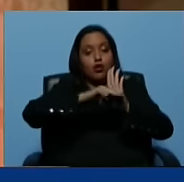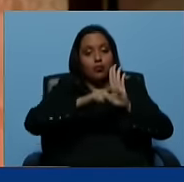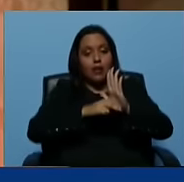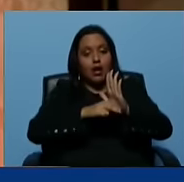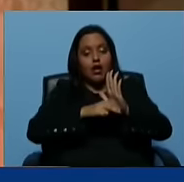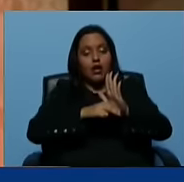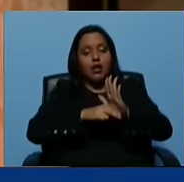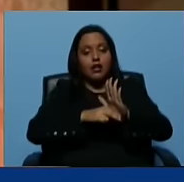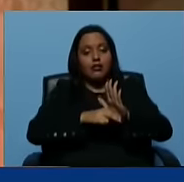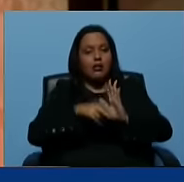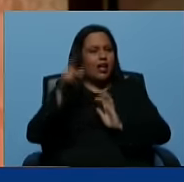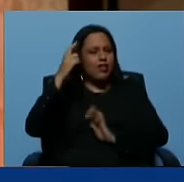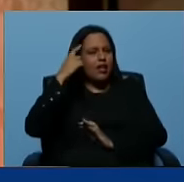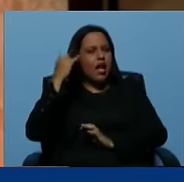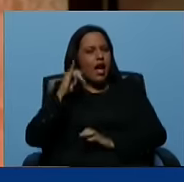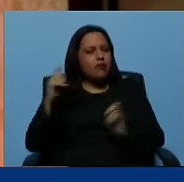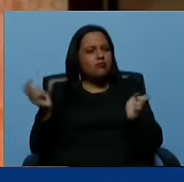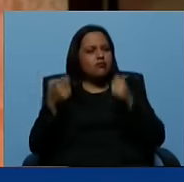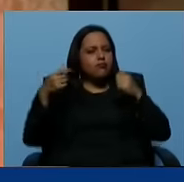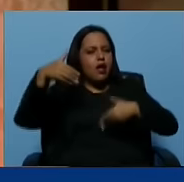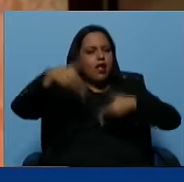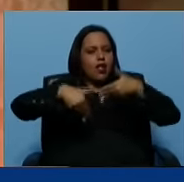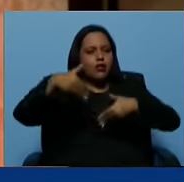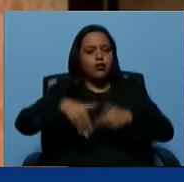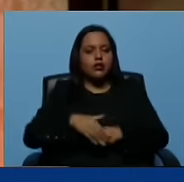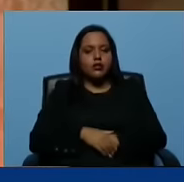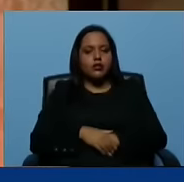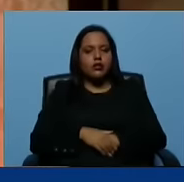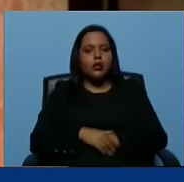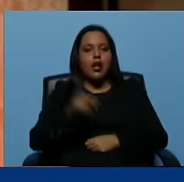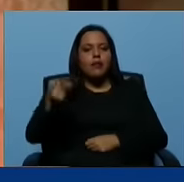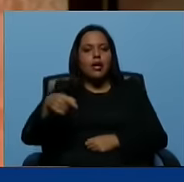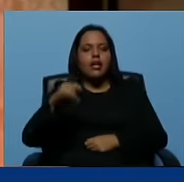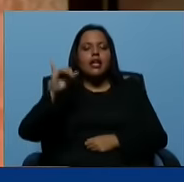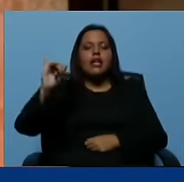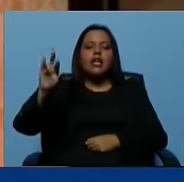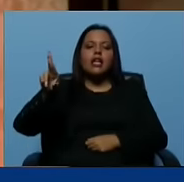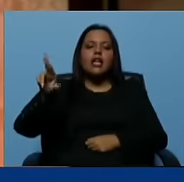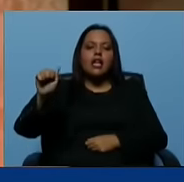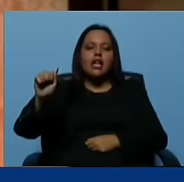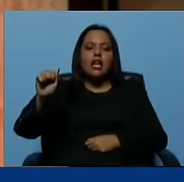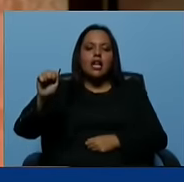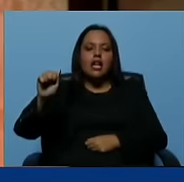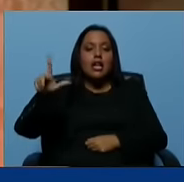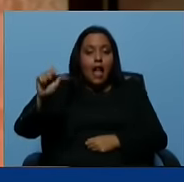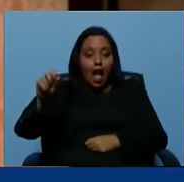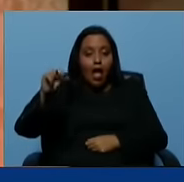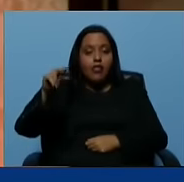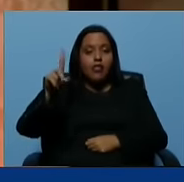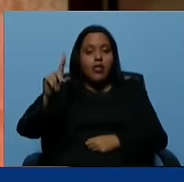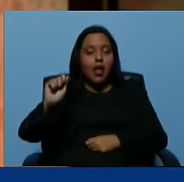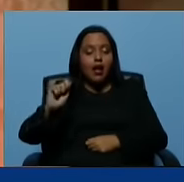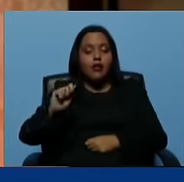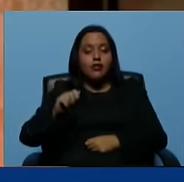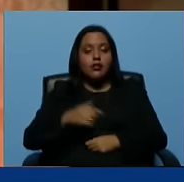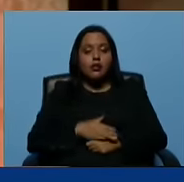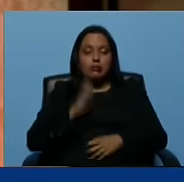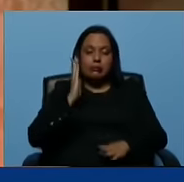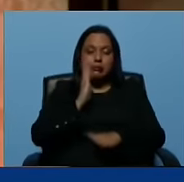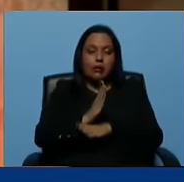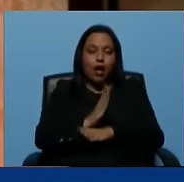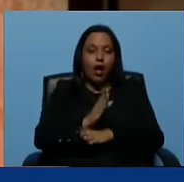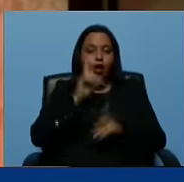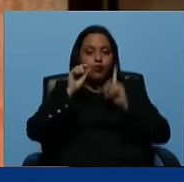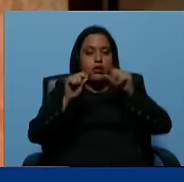que ocurran campañas electorales. Irlanda multó a Twitter en el año 2020 porque se involucró en una